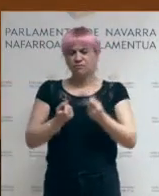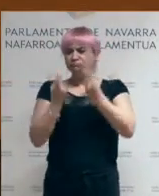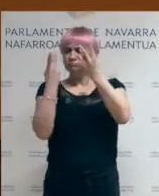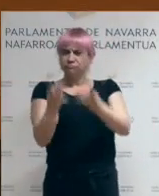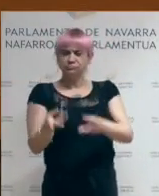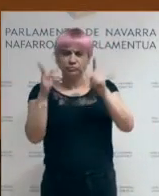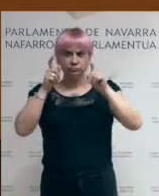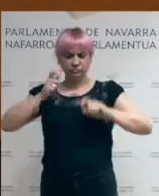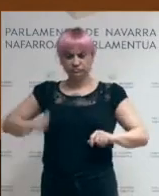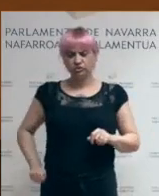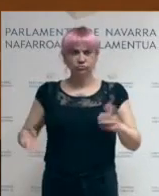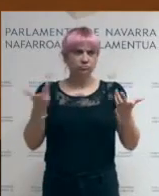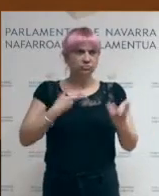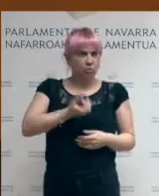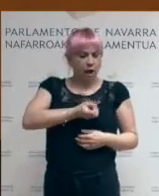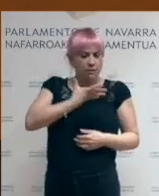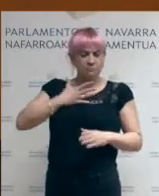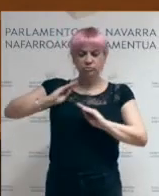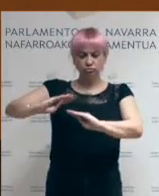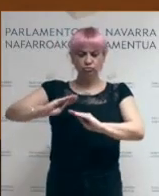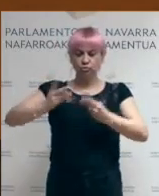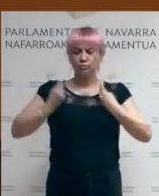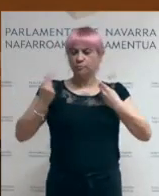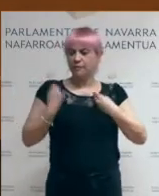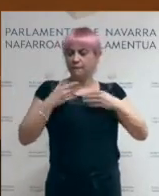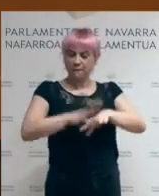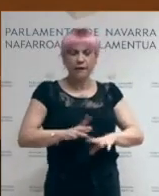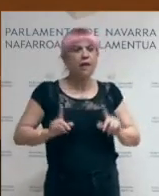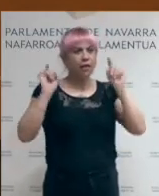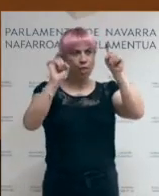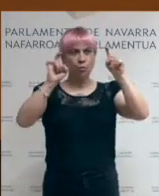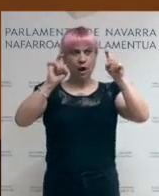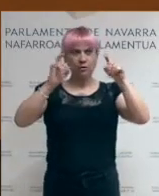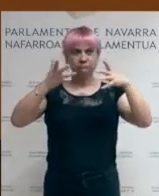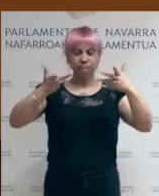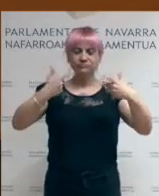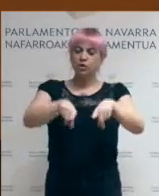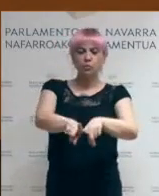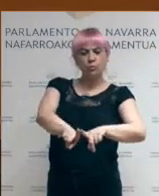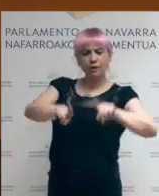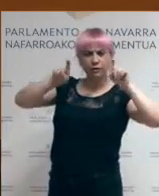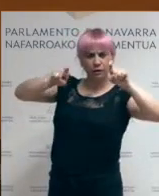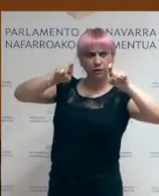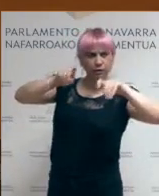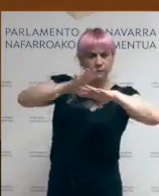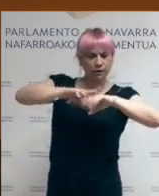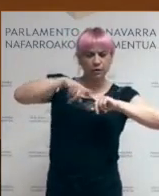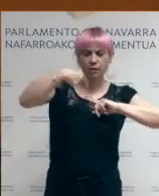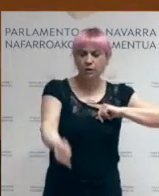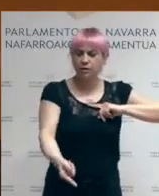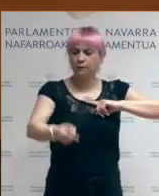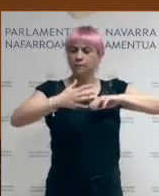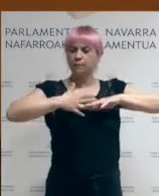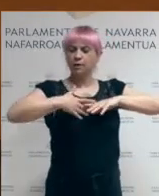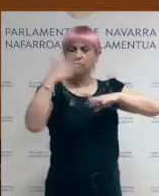su alma, su ilusión, su vida, y no en educar a los que más tienen, no en adoctrinar desde el púlpito a las capas